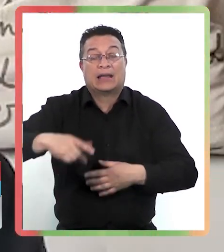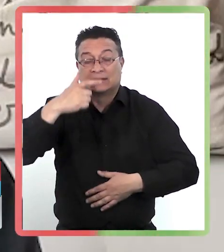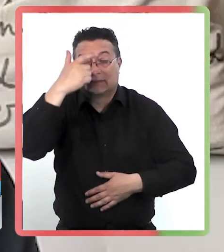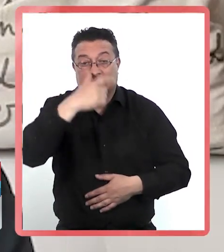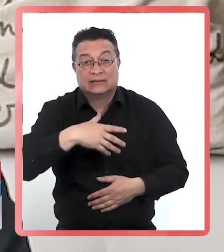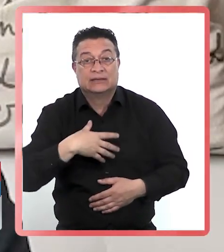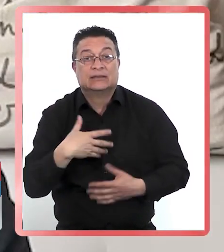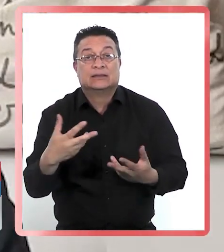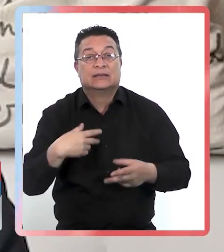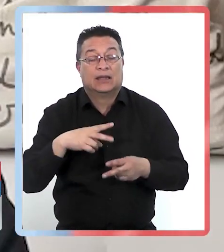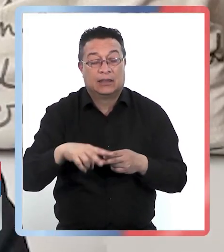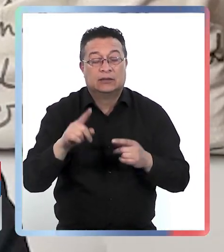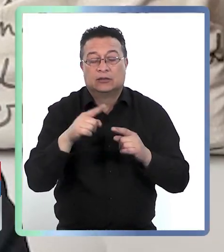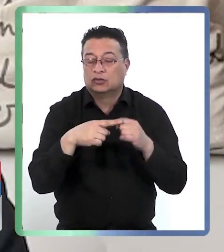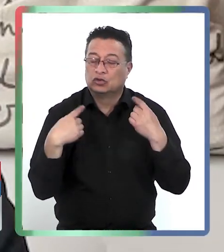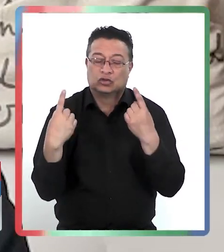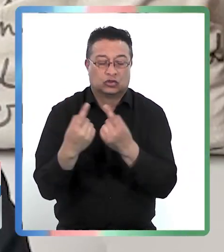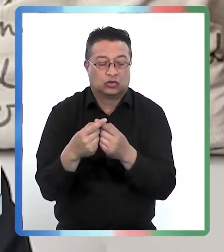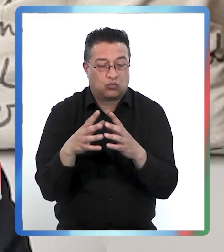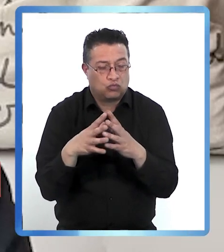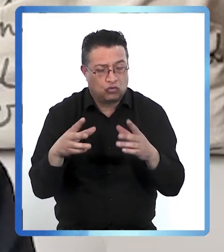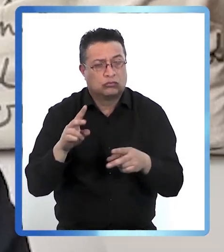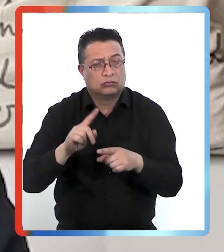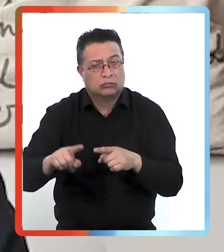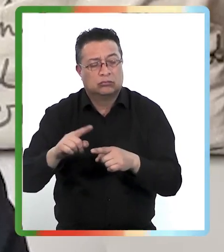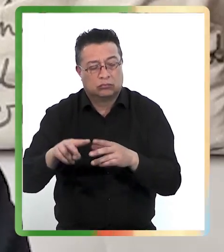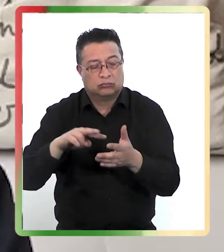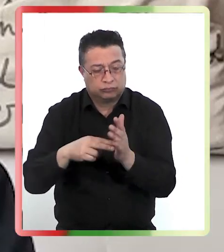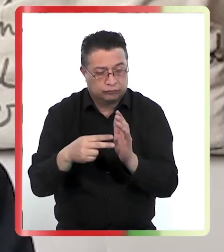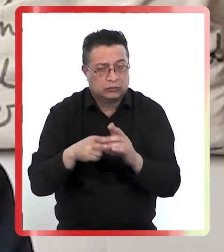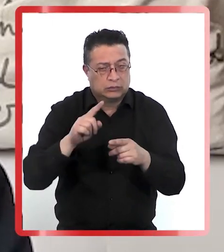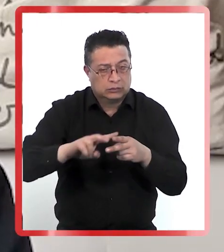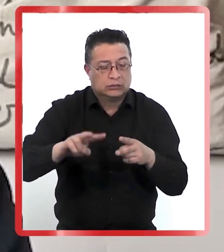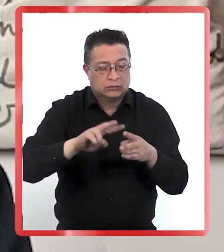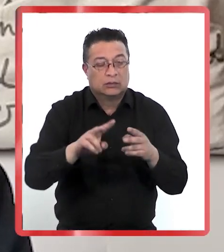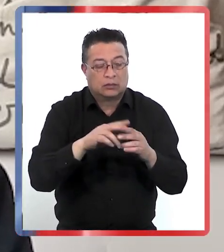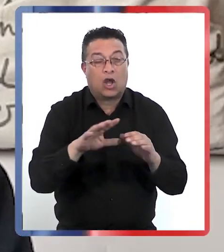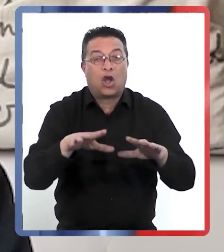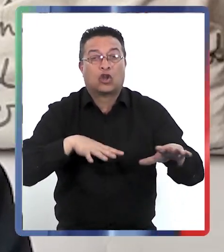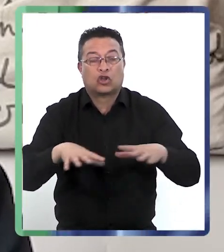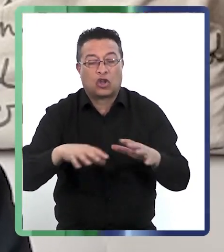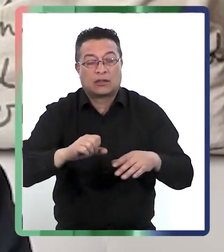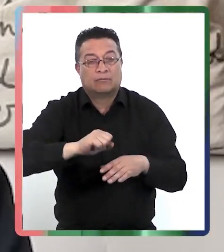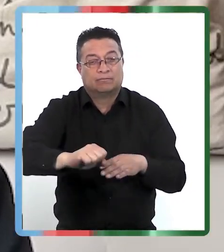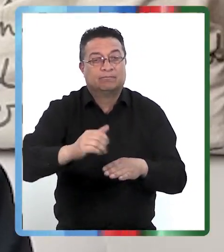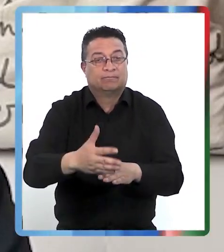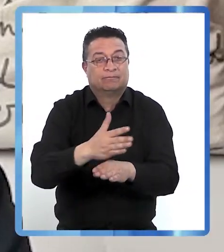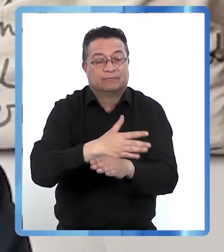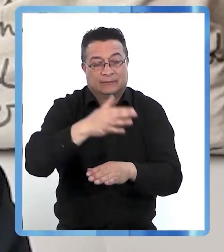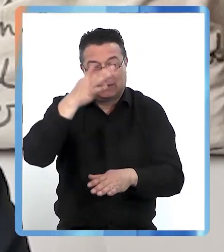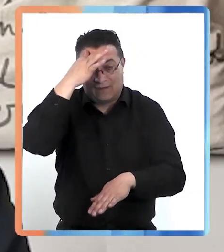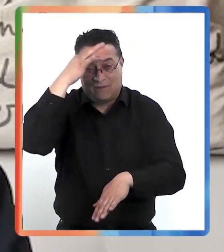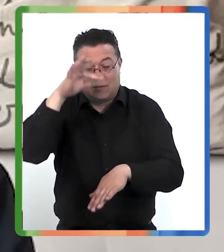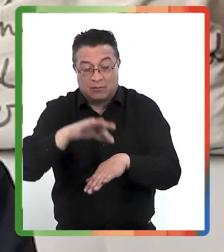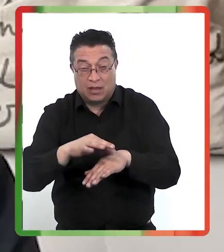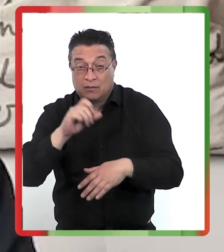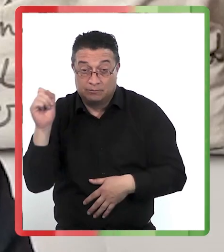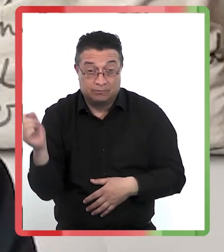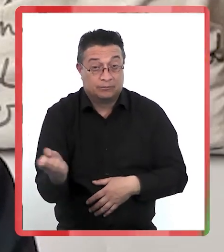hacer, eso es algo que todos los pacientes tienen mucho que hacer. O sea, efectivamente hay mucho que hacer en términos de cosas que puedan prevenir la